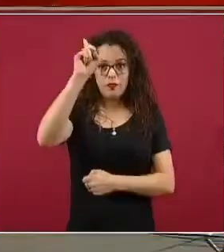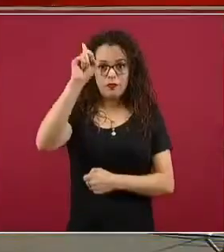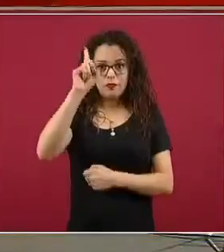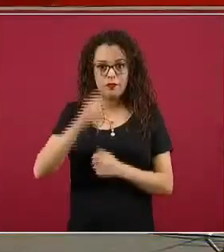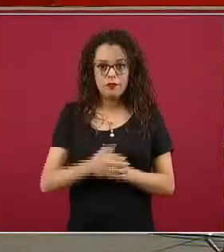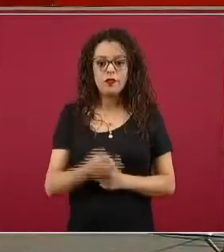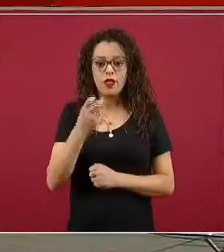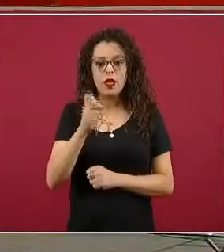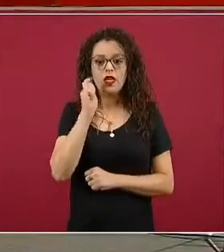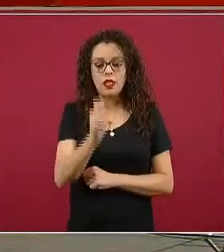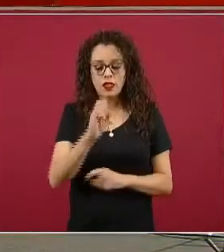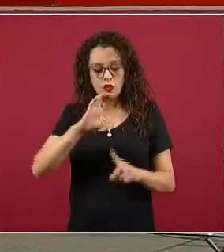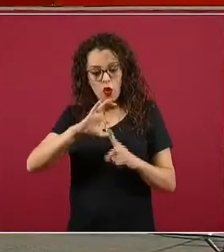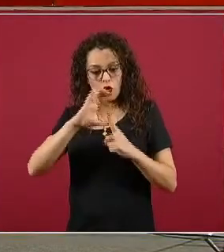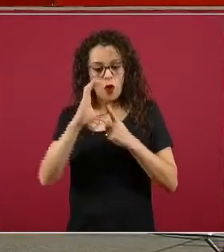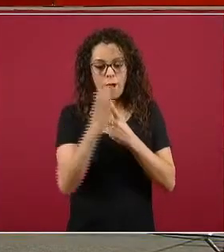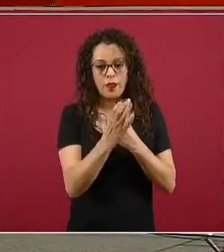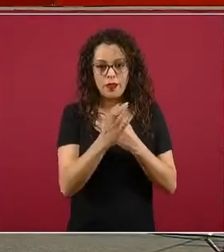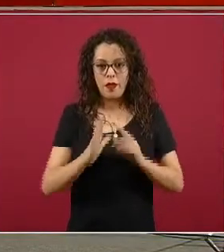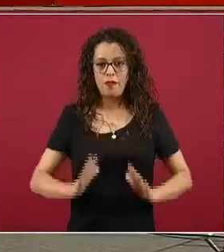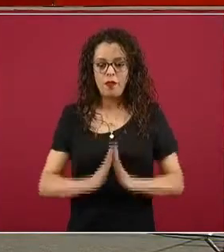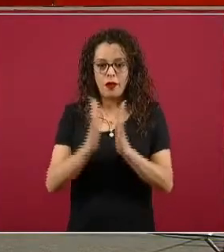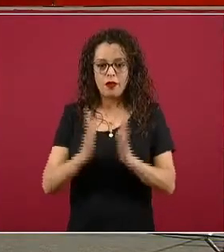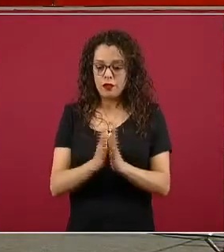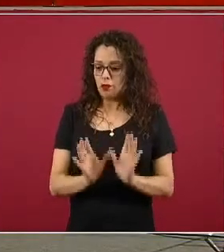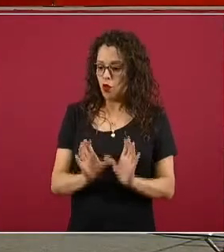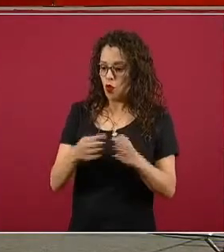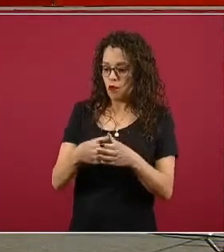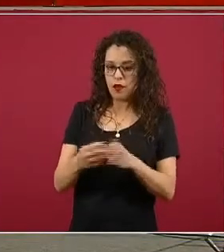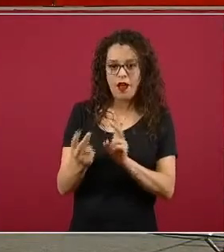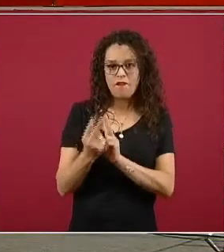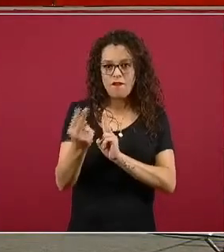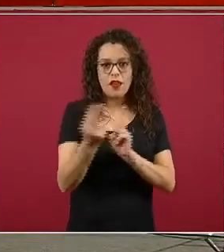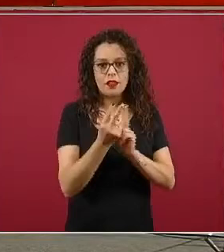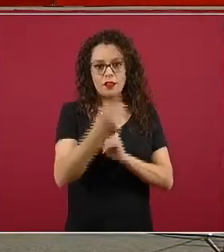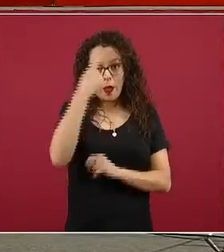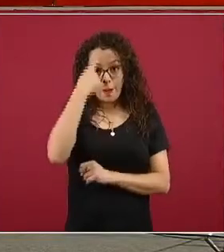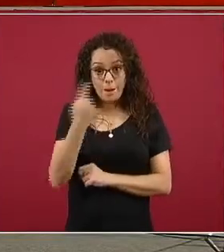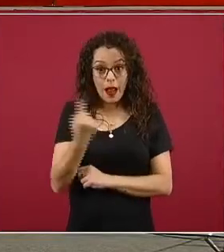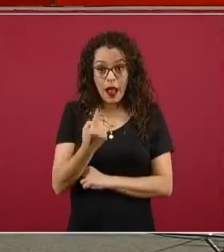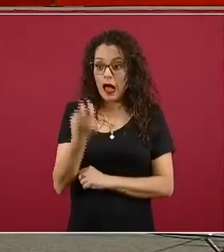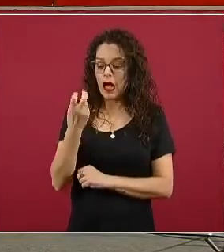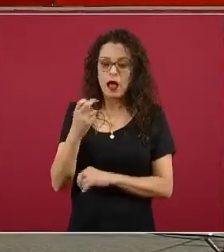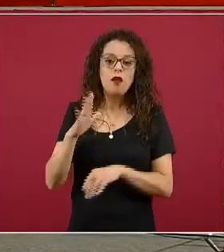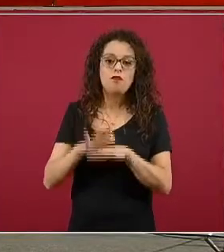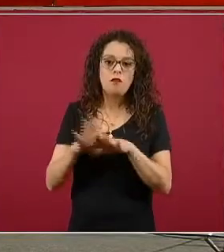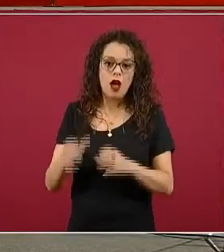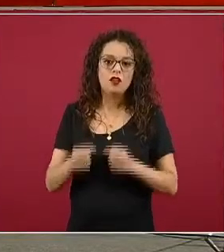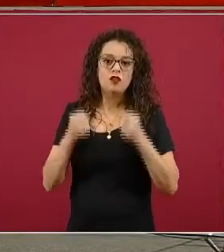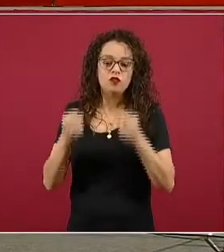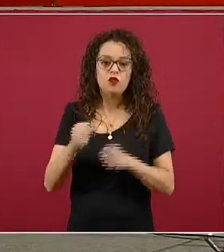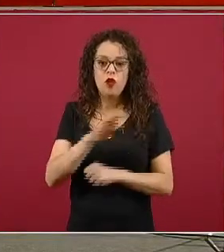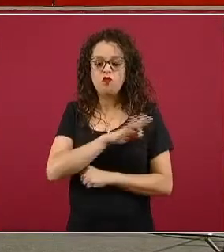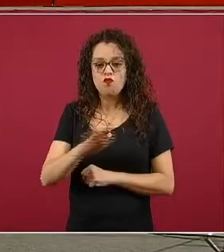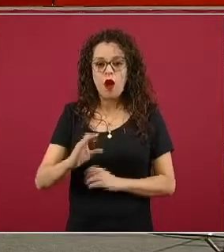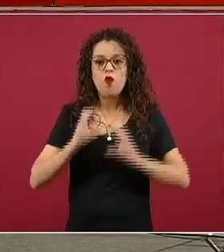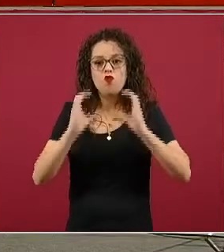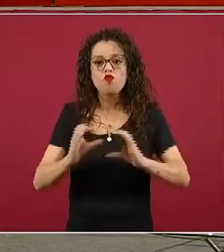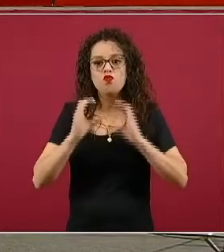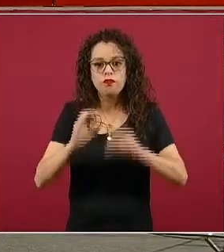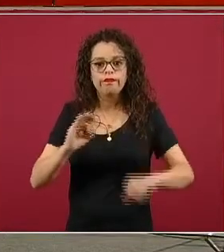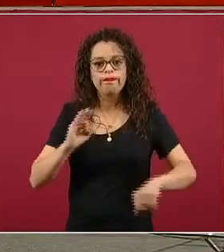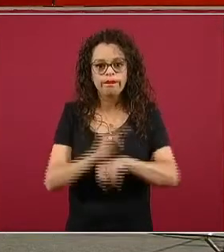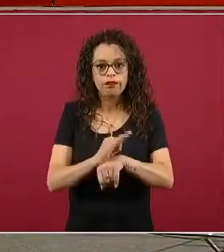los comités de participación comunitaria, con vecinos, para fortalecer estas medidas y tener un reto de